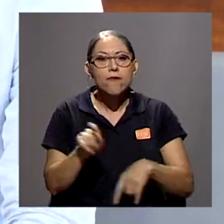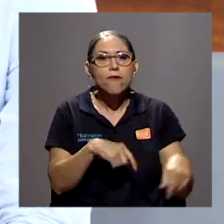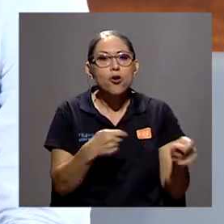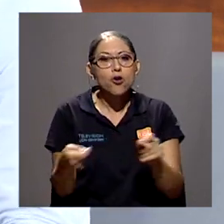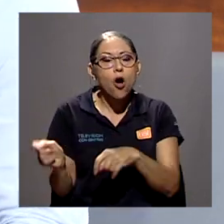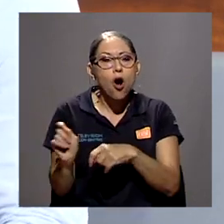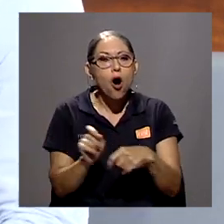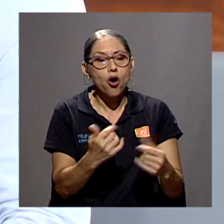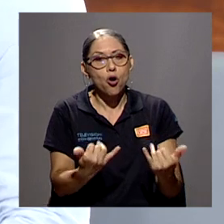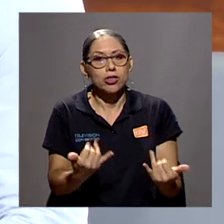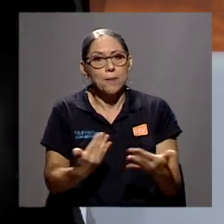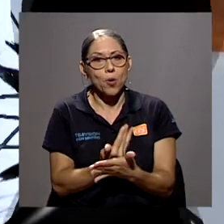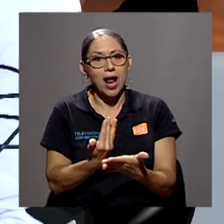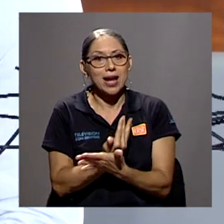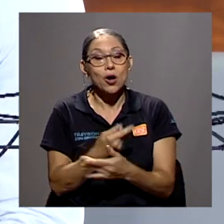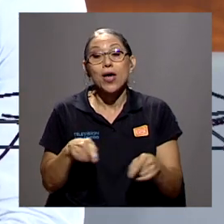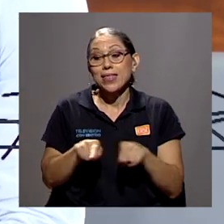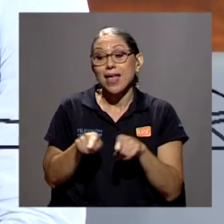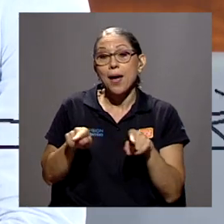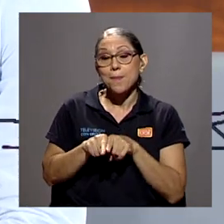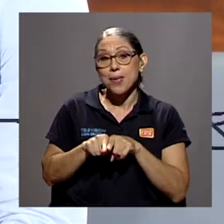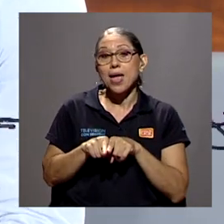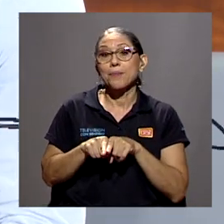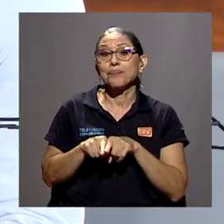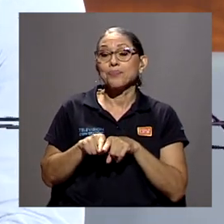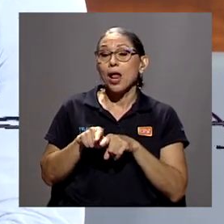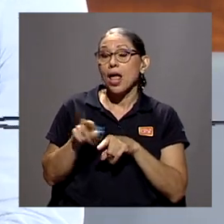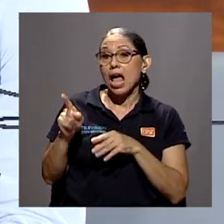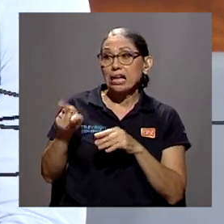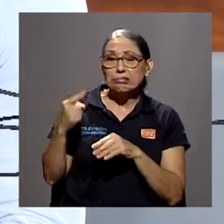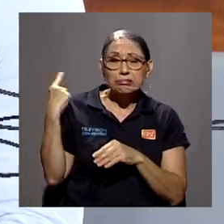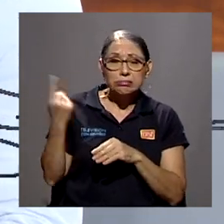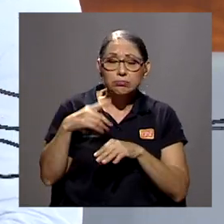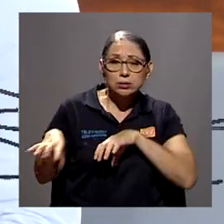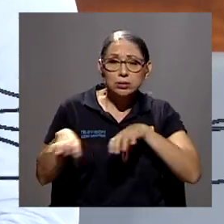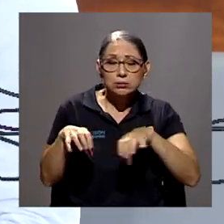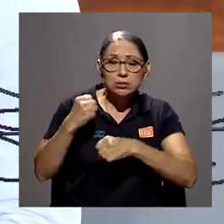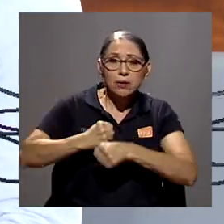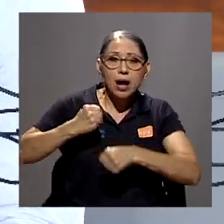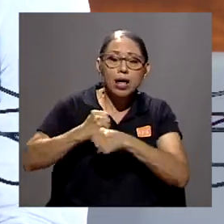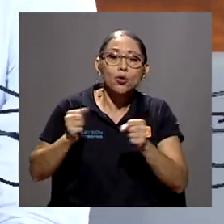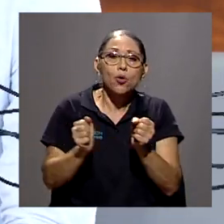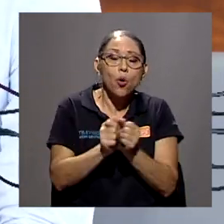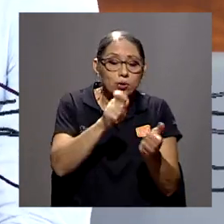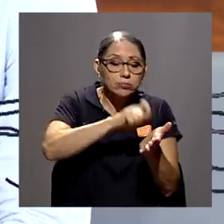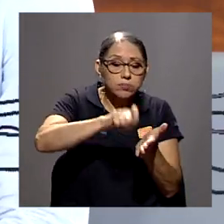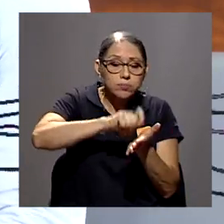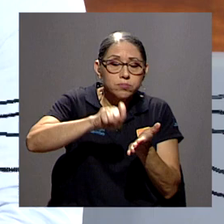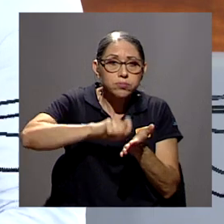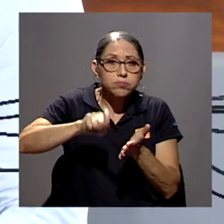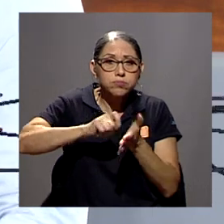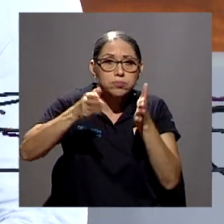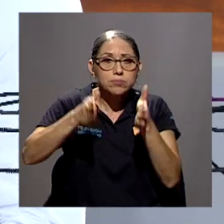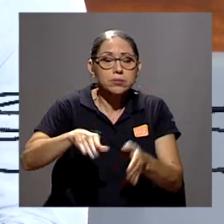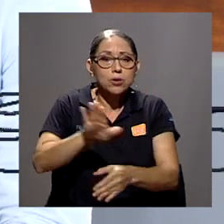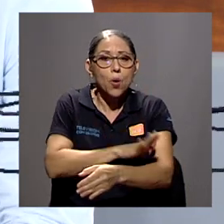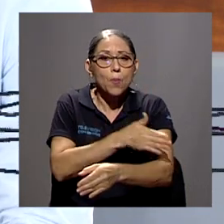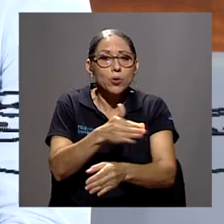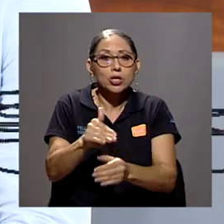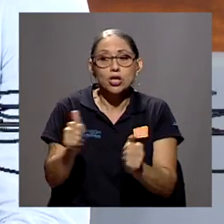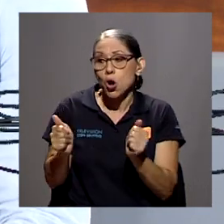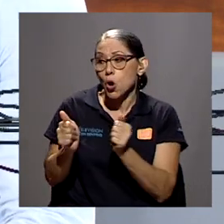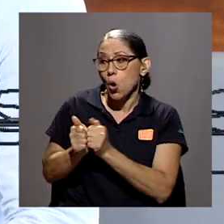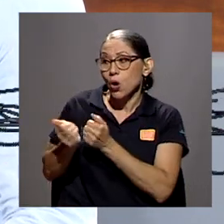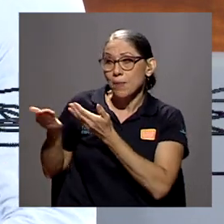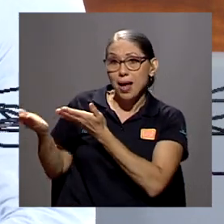este también por ejemplo en la cátedra tenía una función muy activa trabajando con compositores con diferentes compositores evidentemente con el maestro